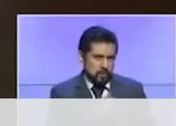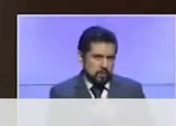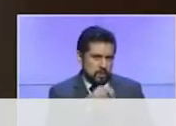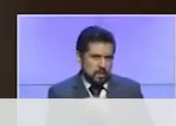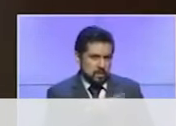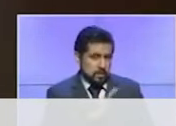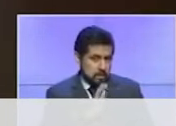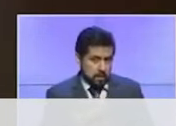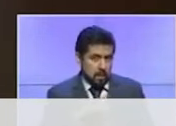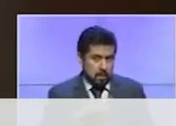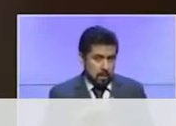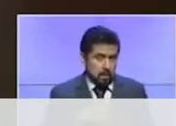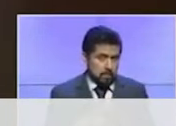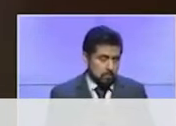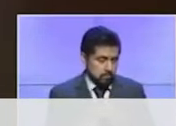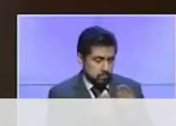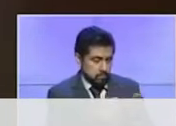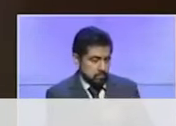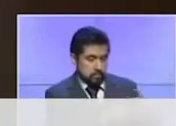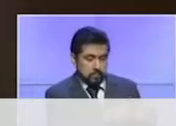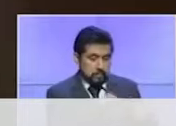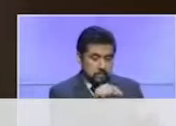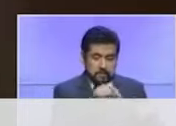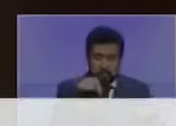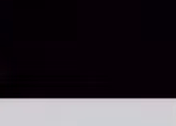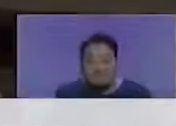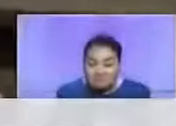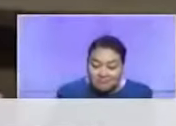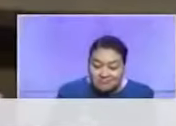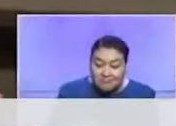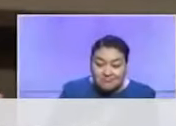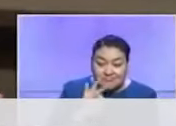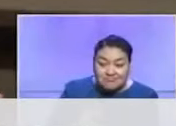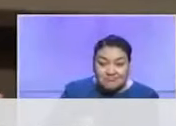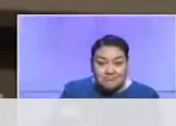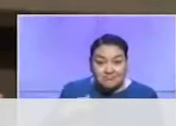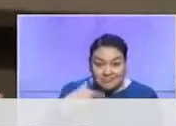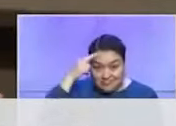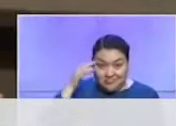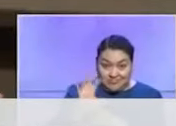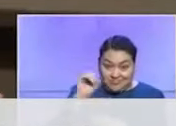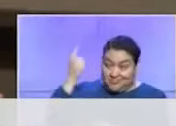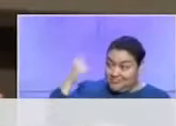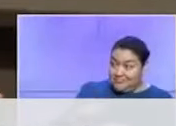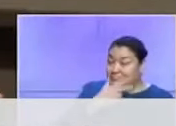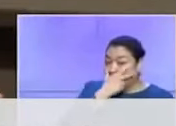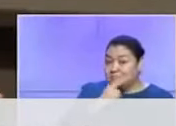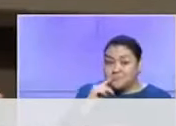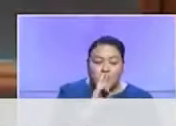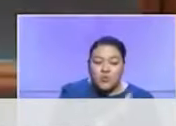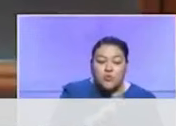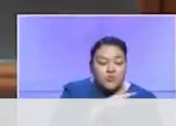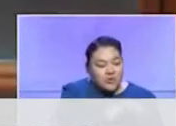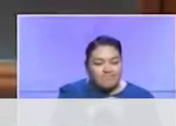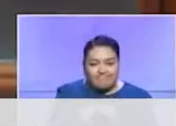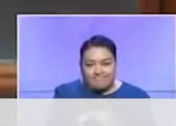ordenadas por diversos juzgados de distrito el magistrado Reyes Rodríguez Mondragón coincidió al señalar que el